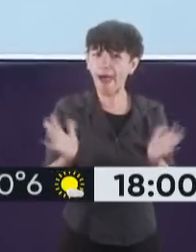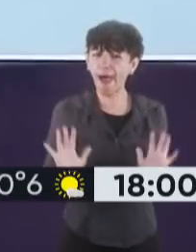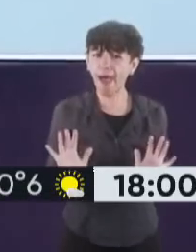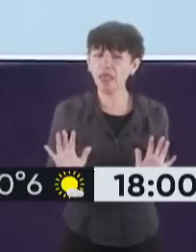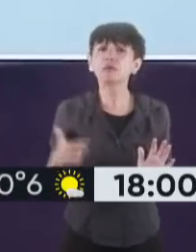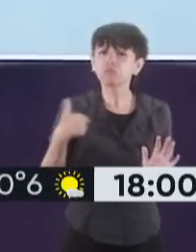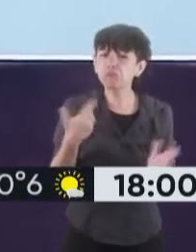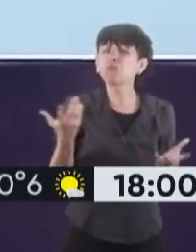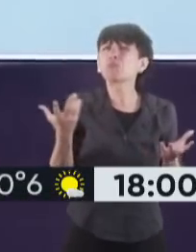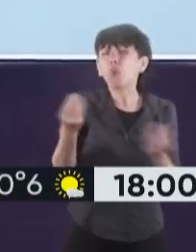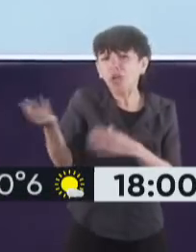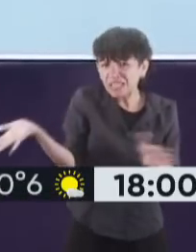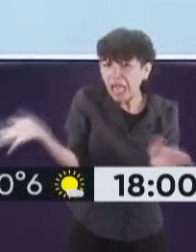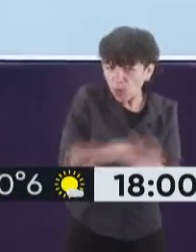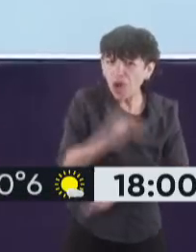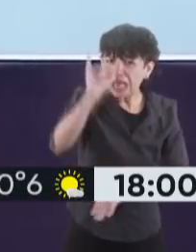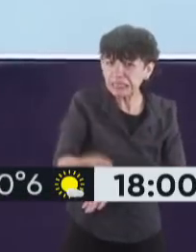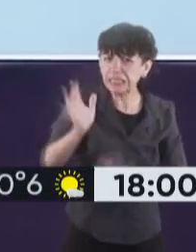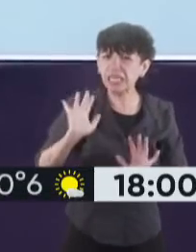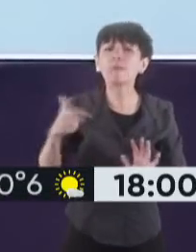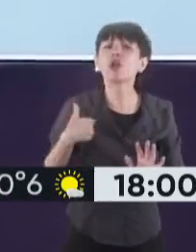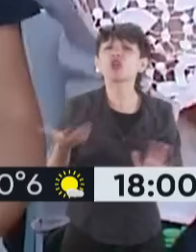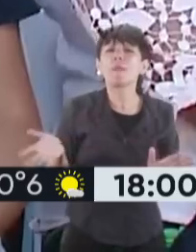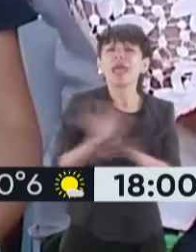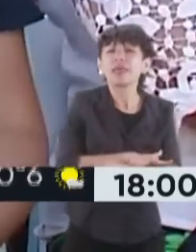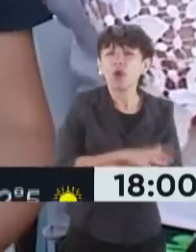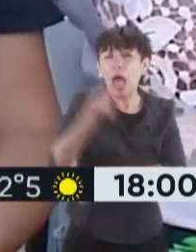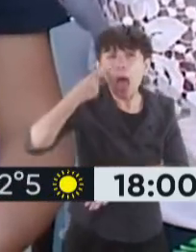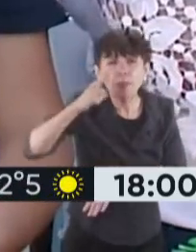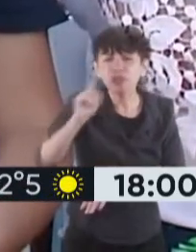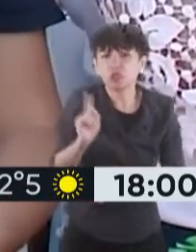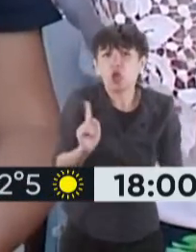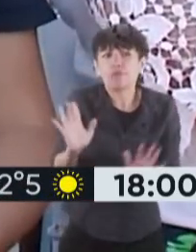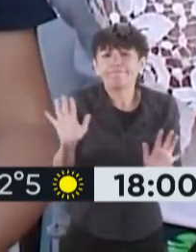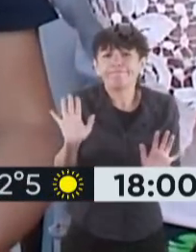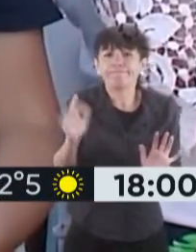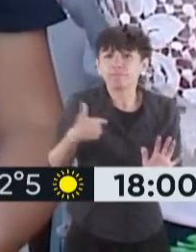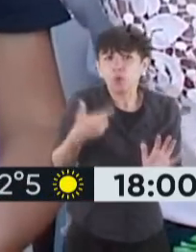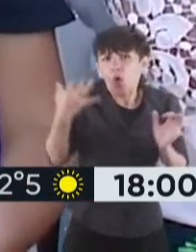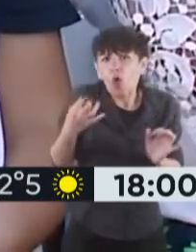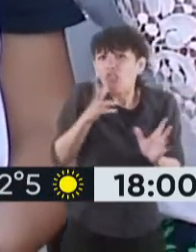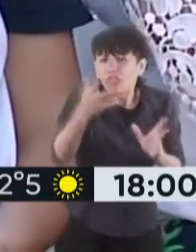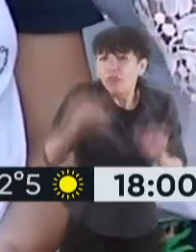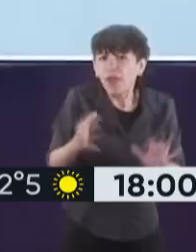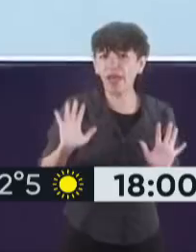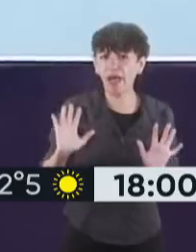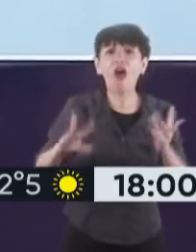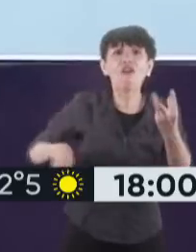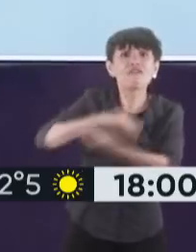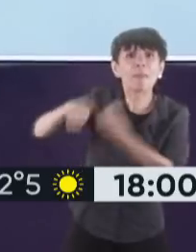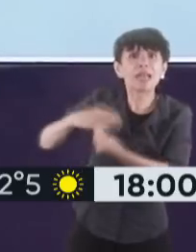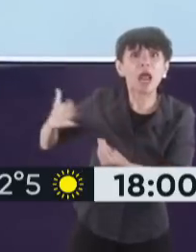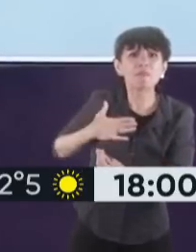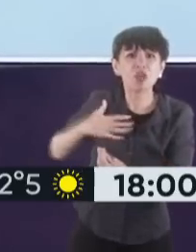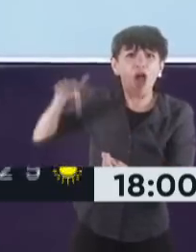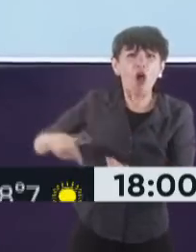haber equivocado muchas veces, pero siempre me equivoqué honestamente. No tengo ningún familiar mío que se enriqueció porque